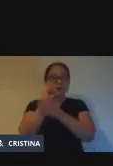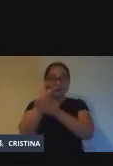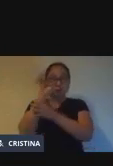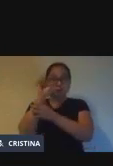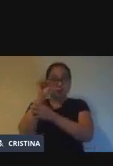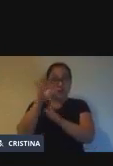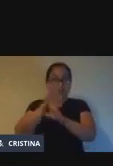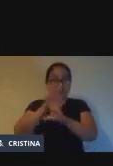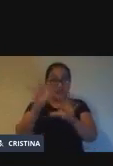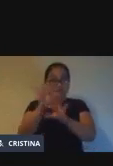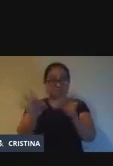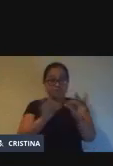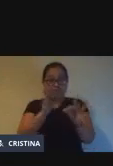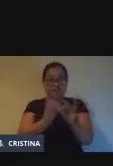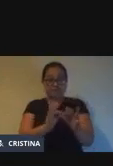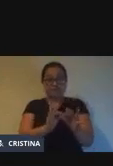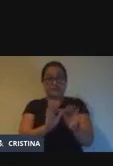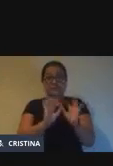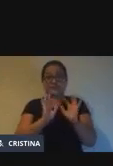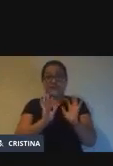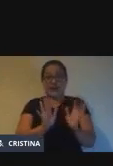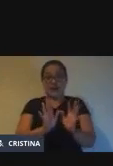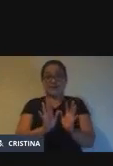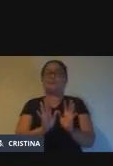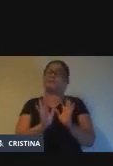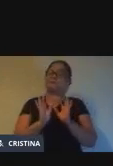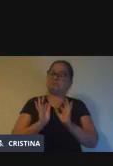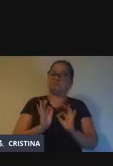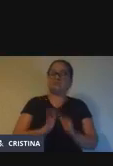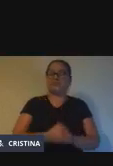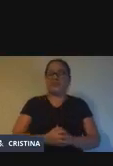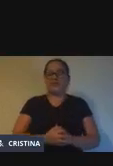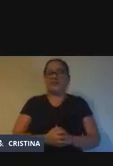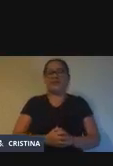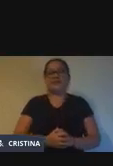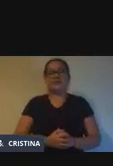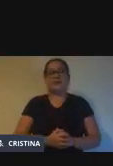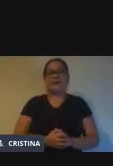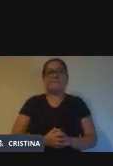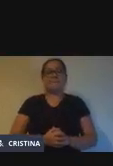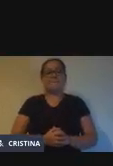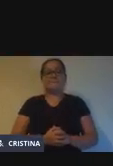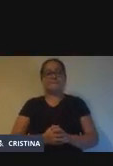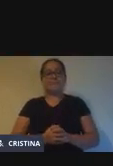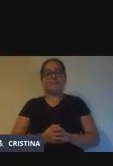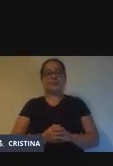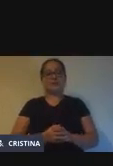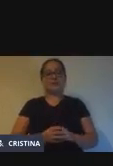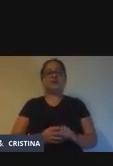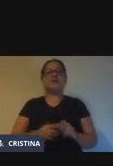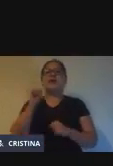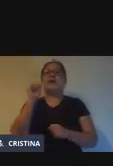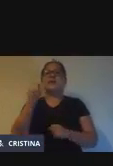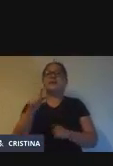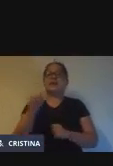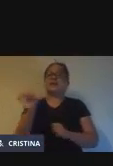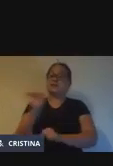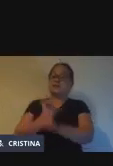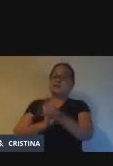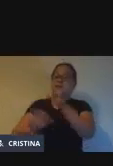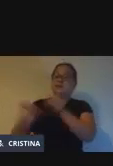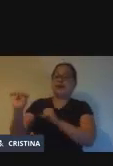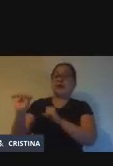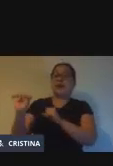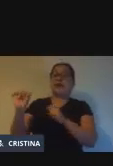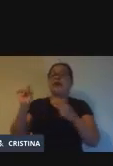allí. Ahora sí, queda. Y bueno, pues también estará intercalando